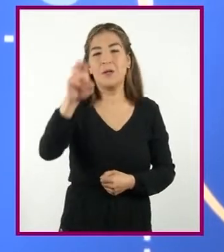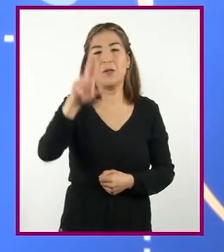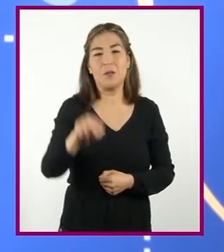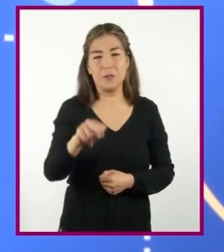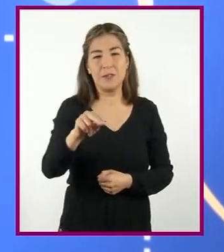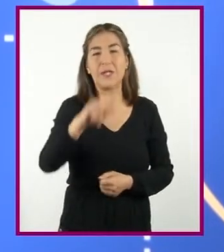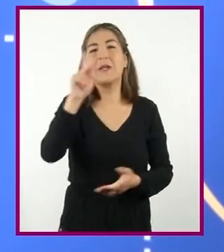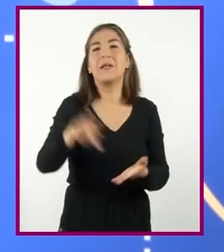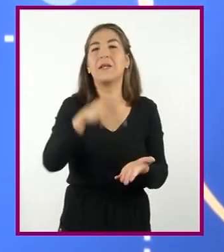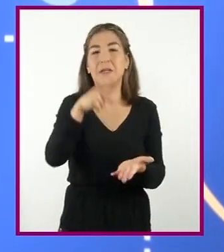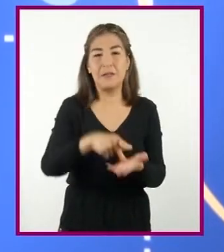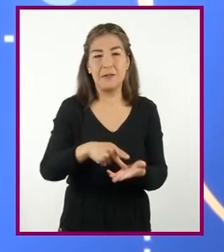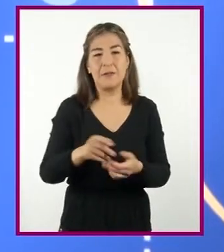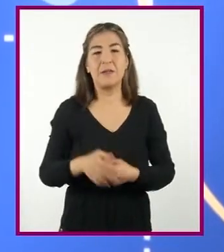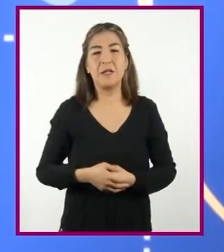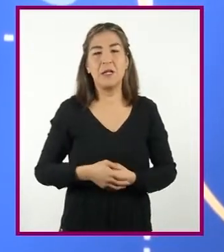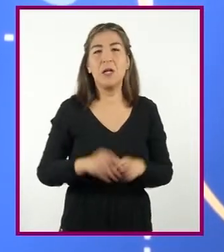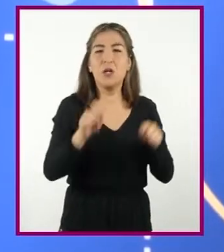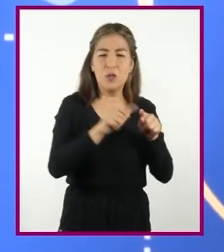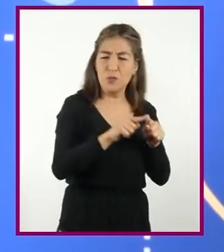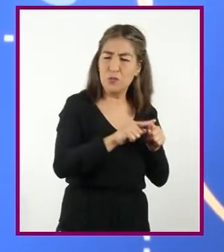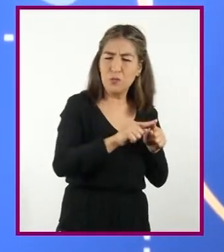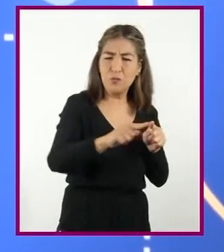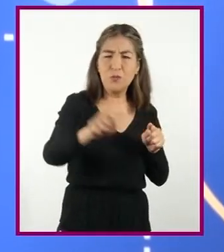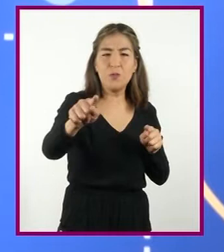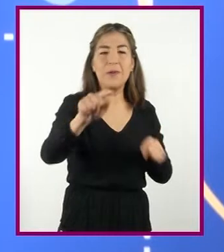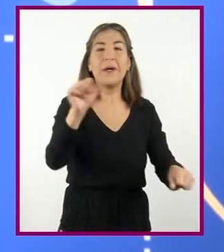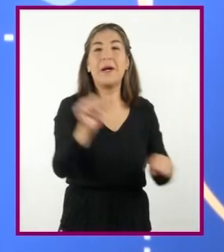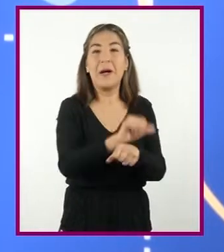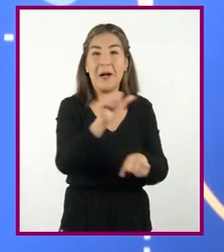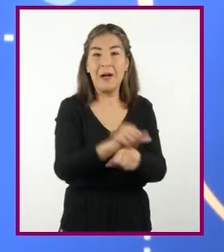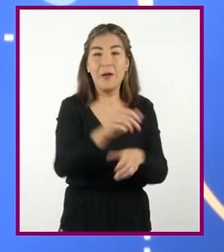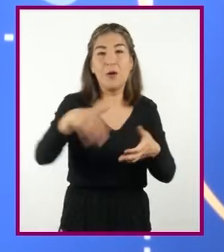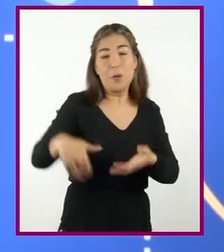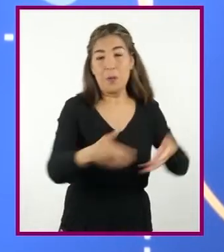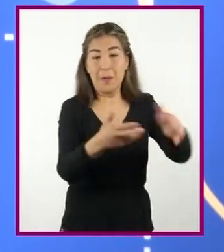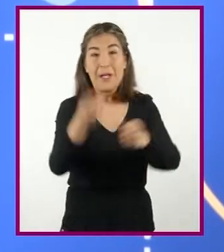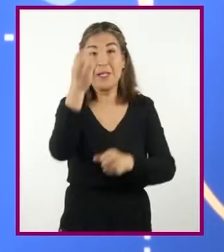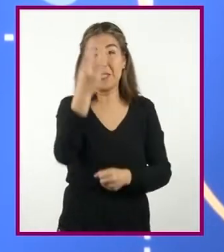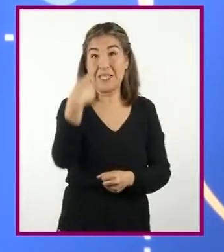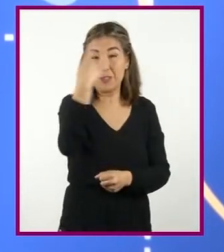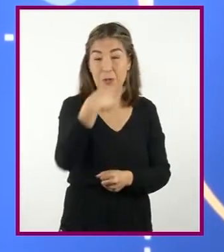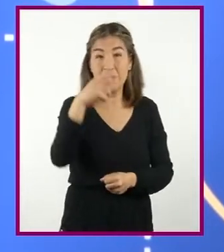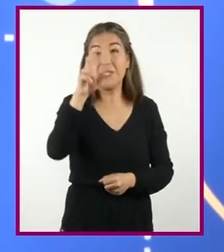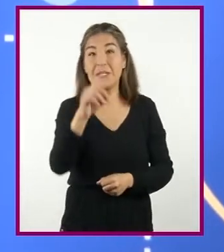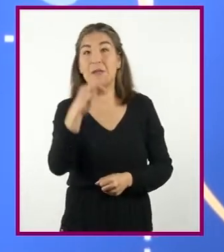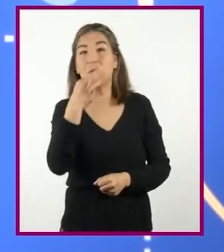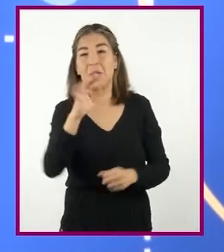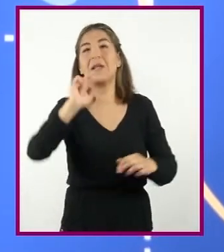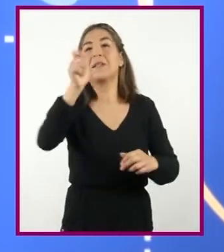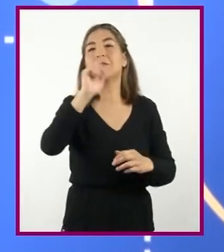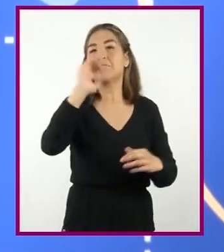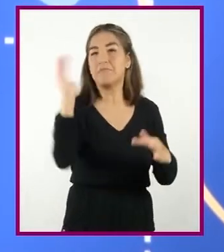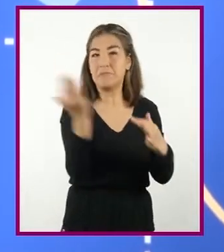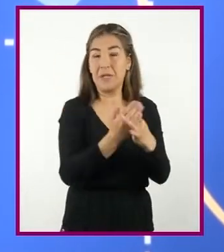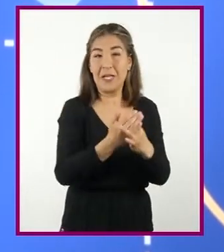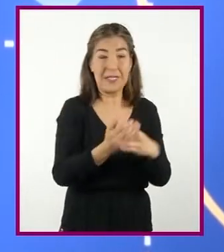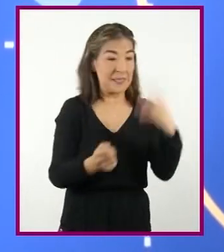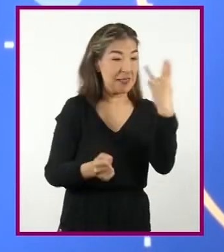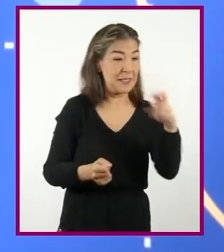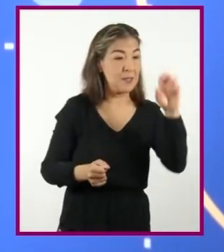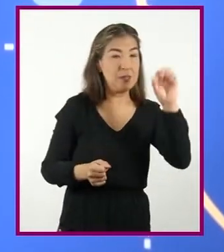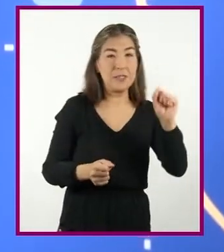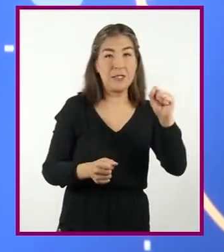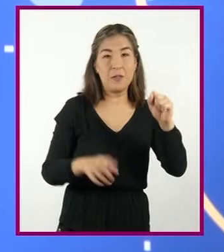480 kilómetros. La distancia recorrida en 3 horas y 30 minutos estará a la mitad, entre